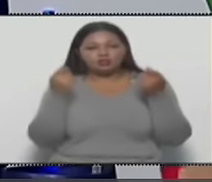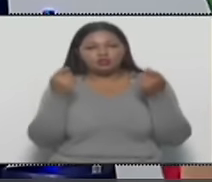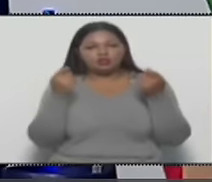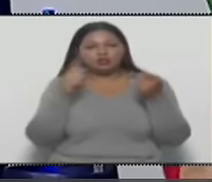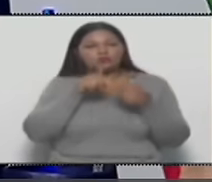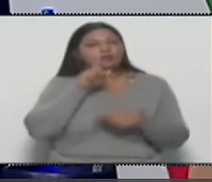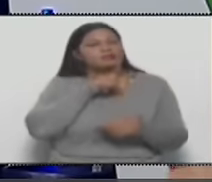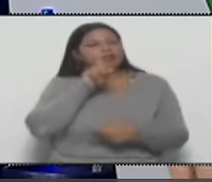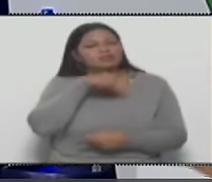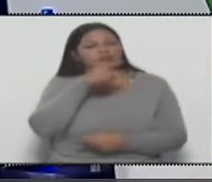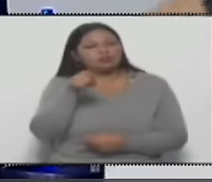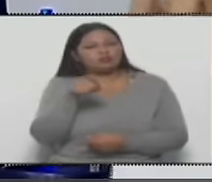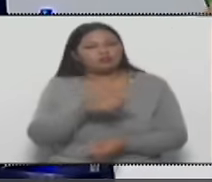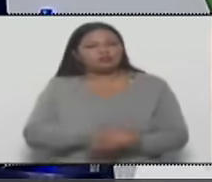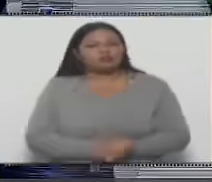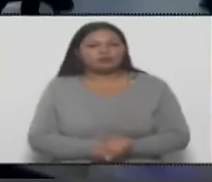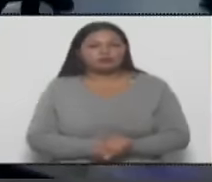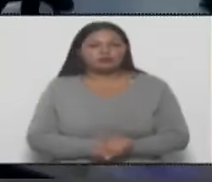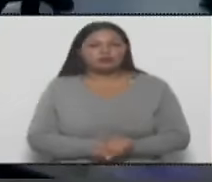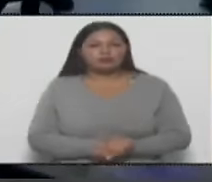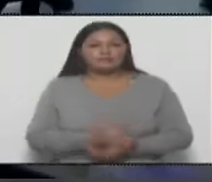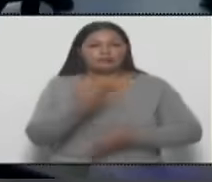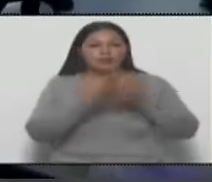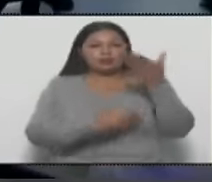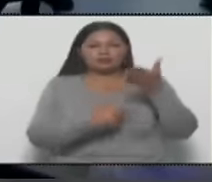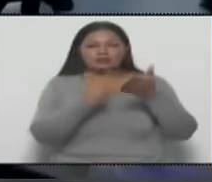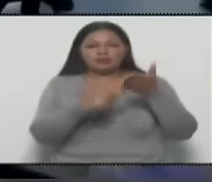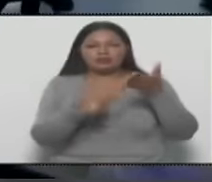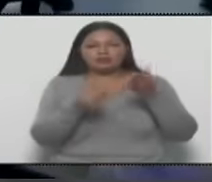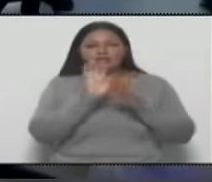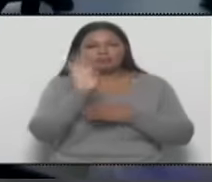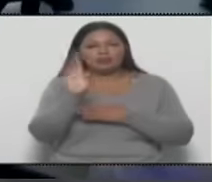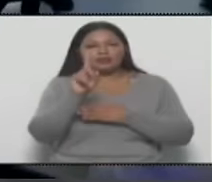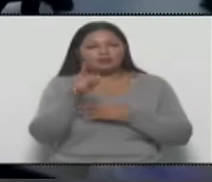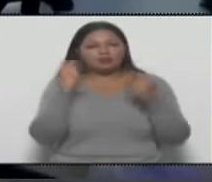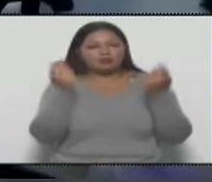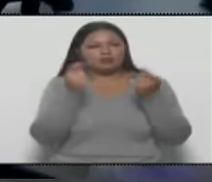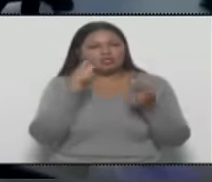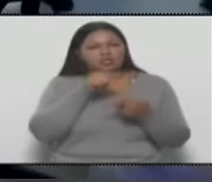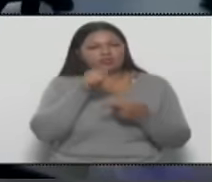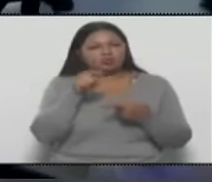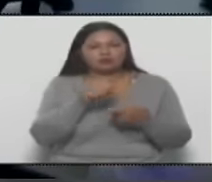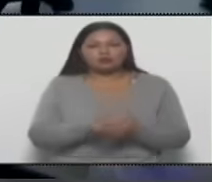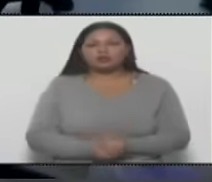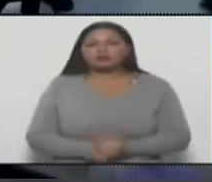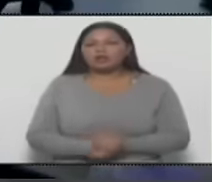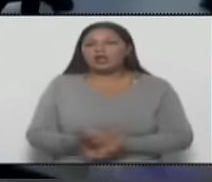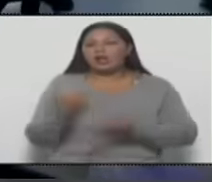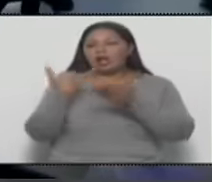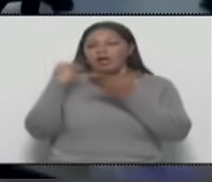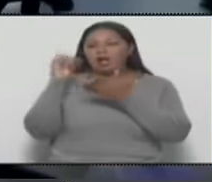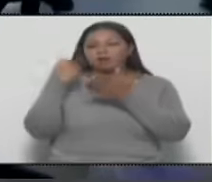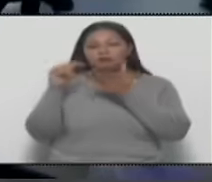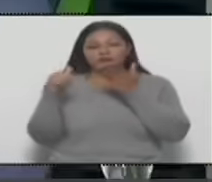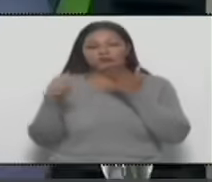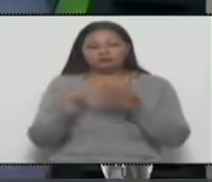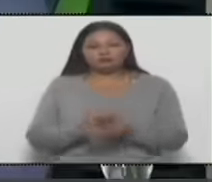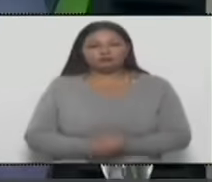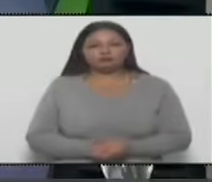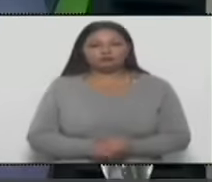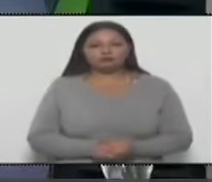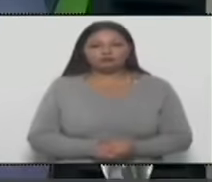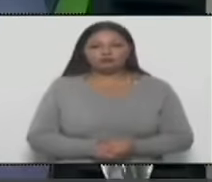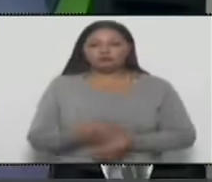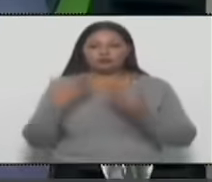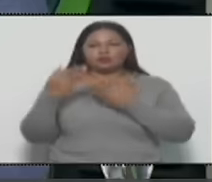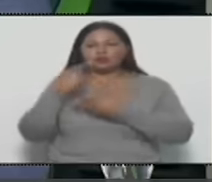falso. La data de la data de Patria. De Patria. Sí, hay muchos, como estábamos conversando, muchos